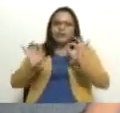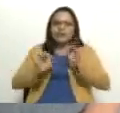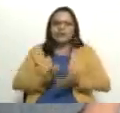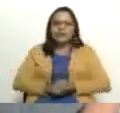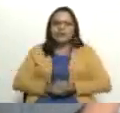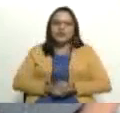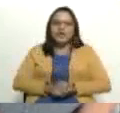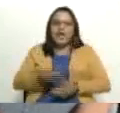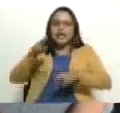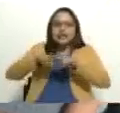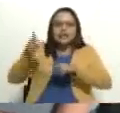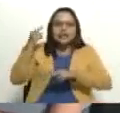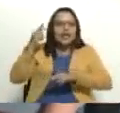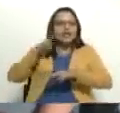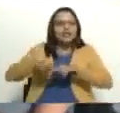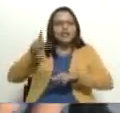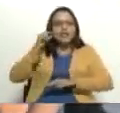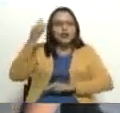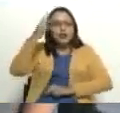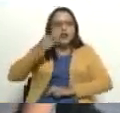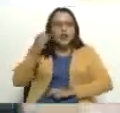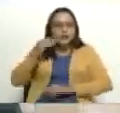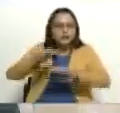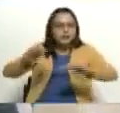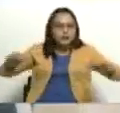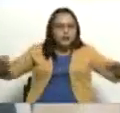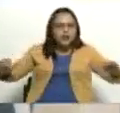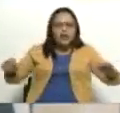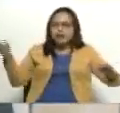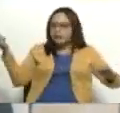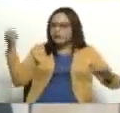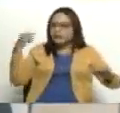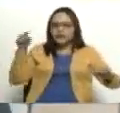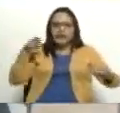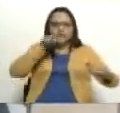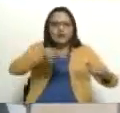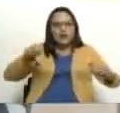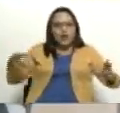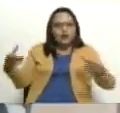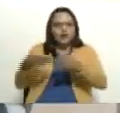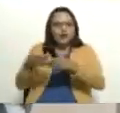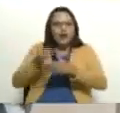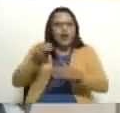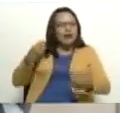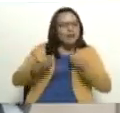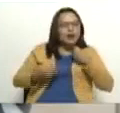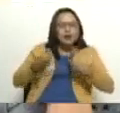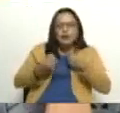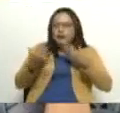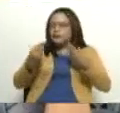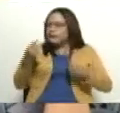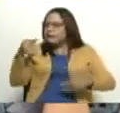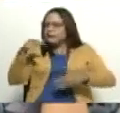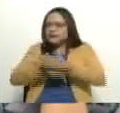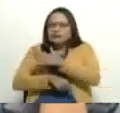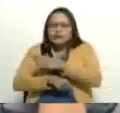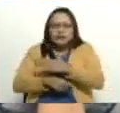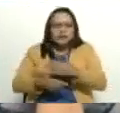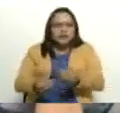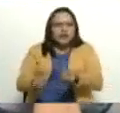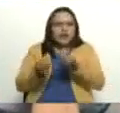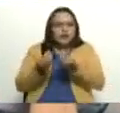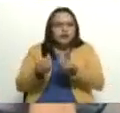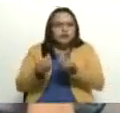de niños, niñas y adolescentes. A todo el grupo que acá está, nos preocupa enormemente cómo